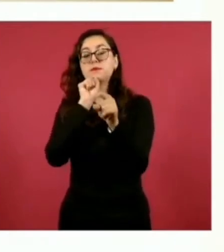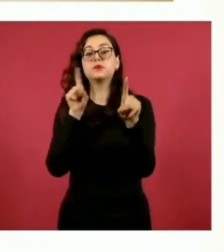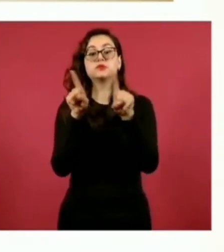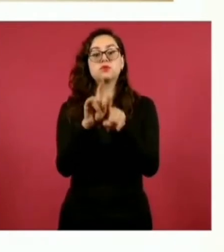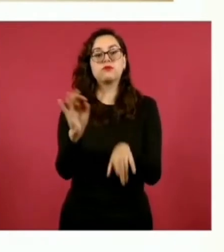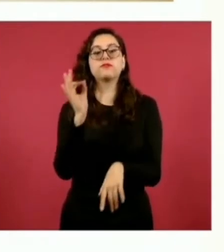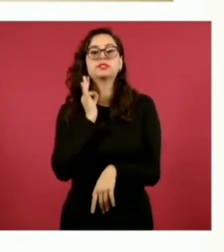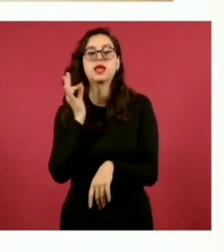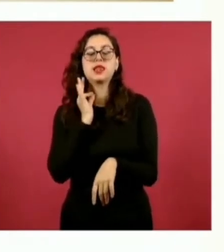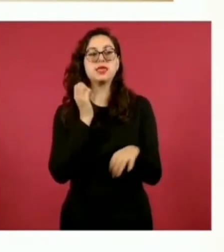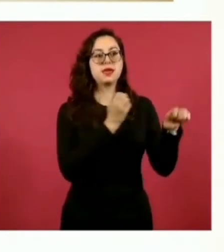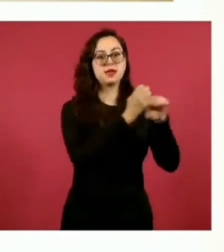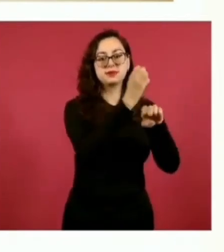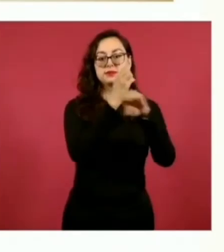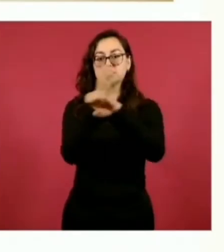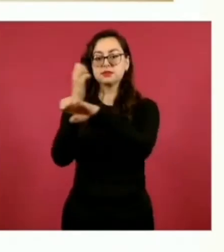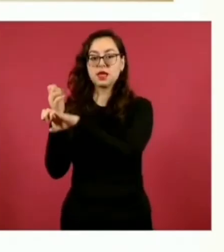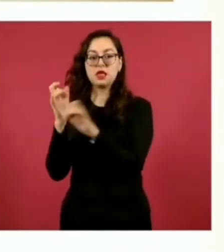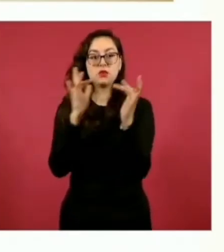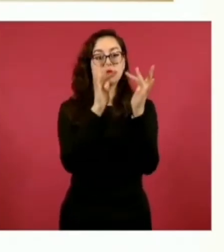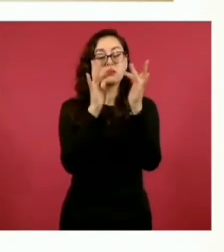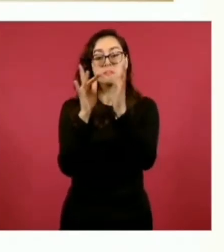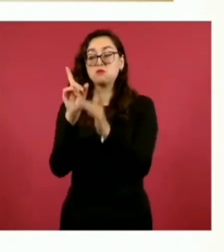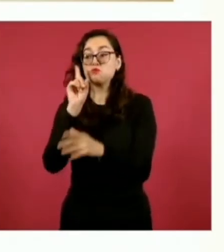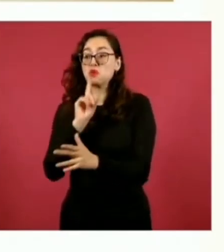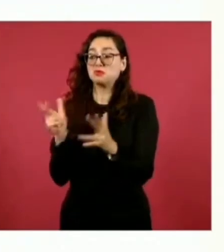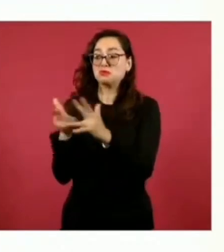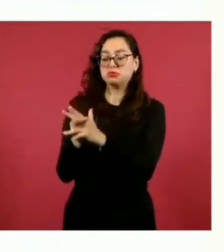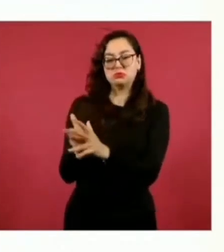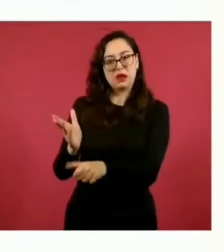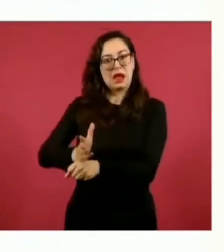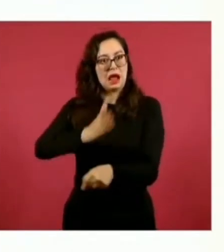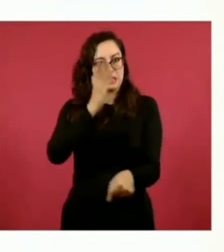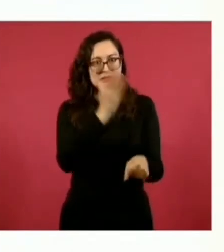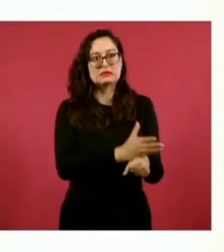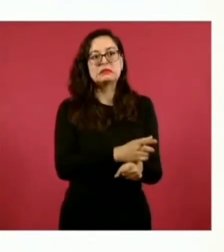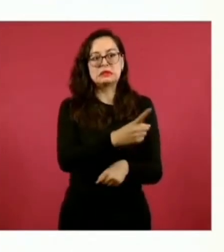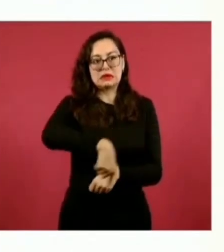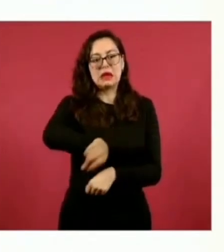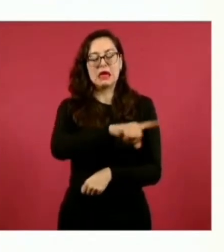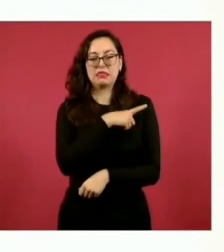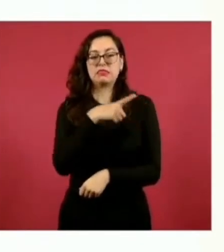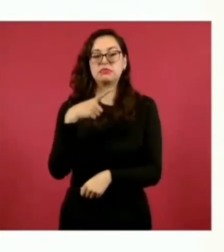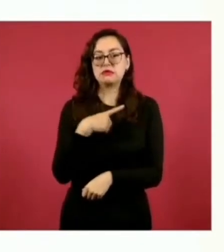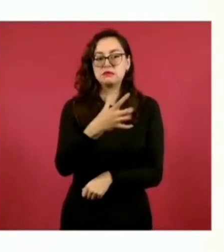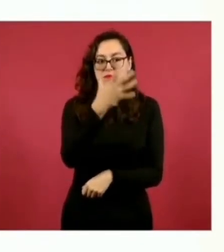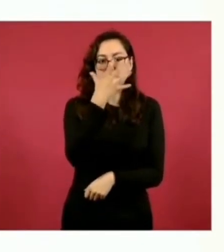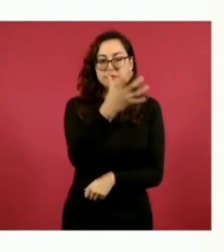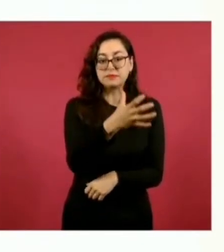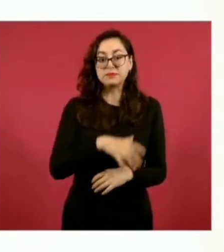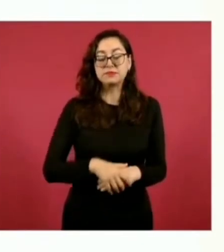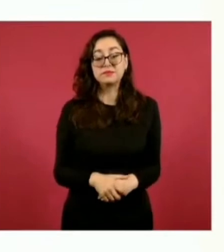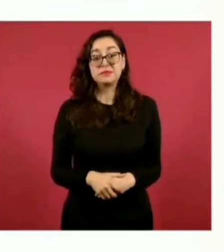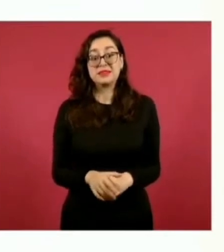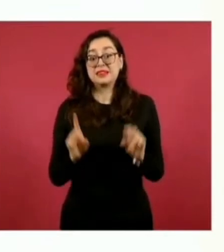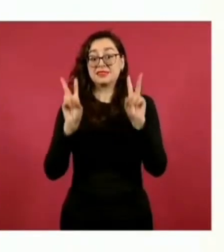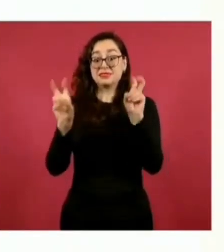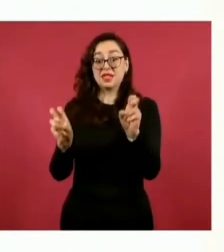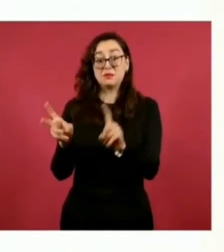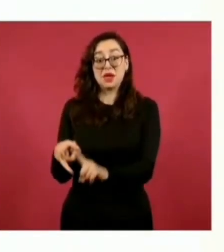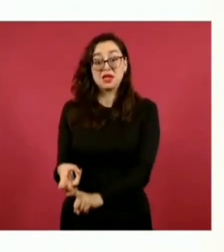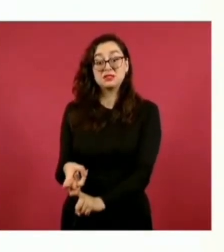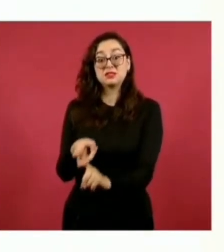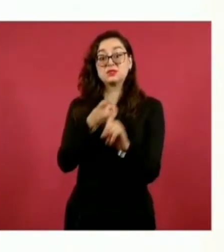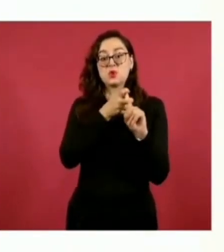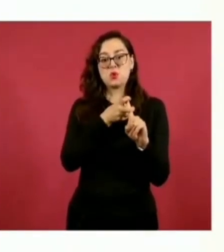estatales Para que no haya impunidad adelante pues estamos muy complacidos con el tema de la